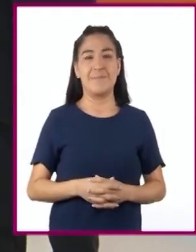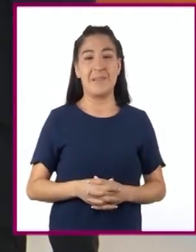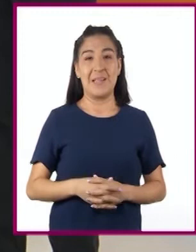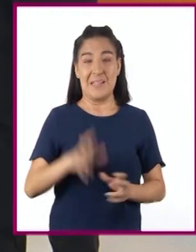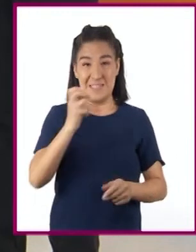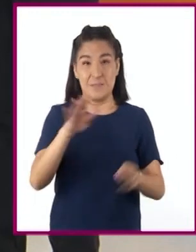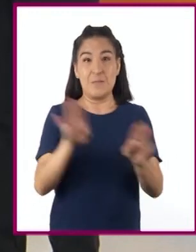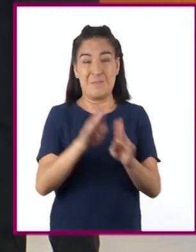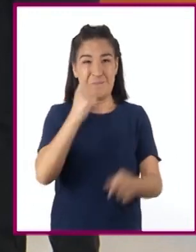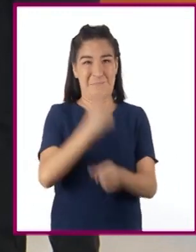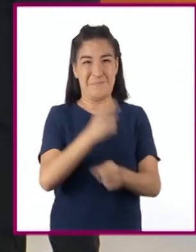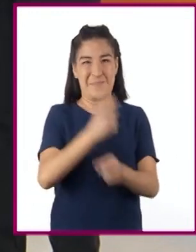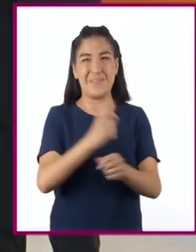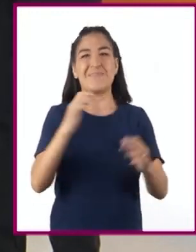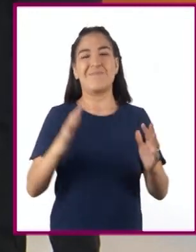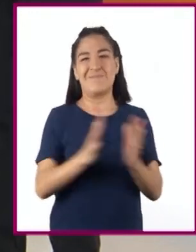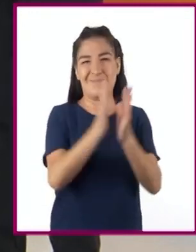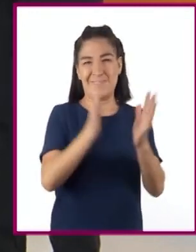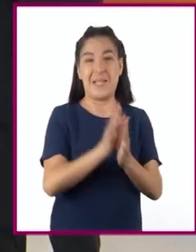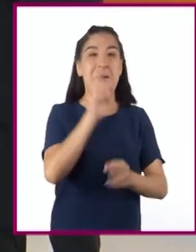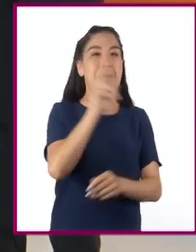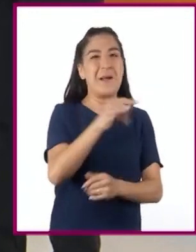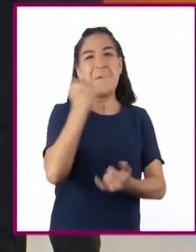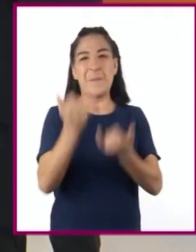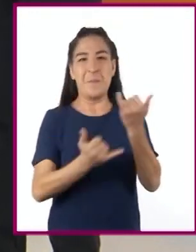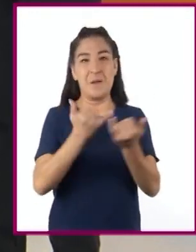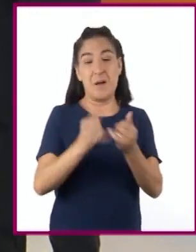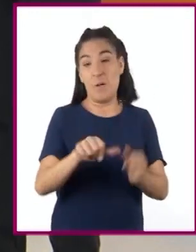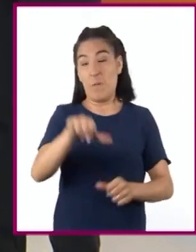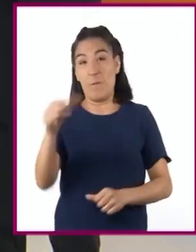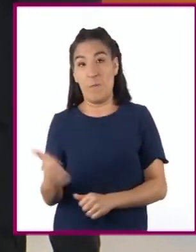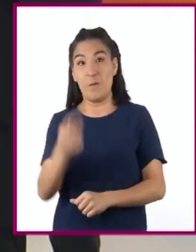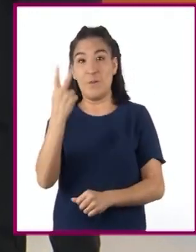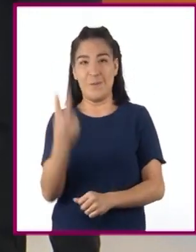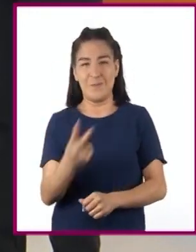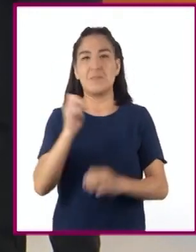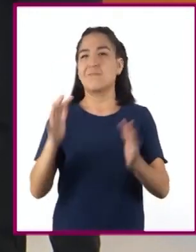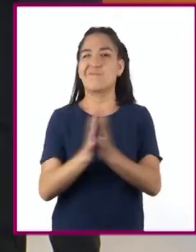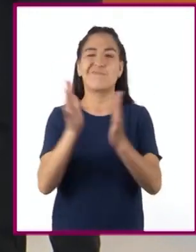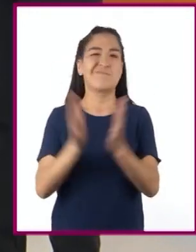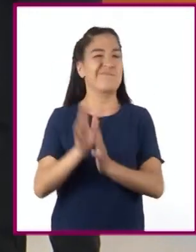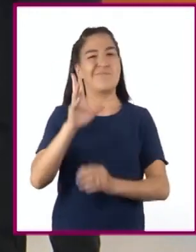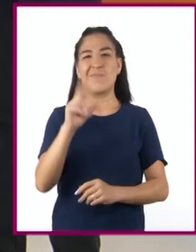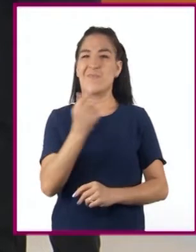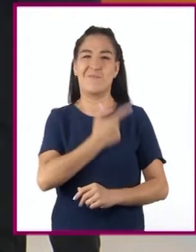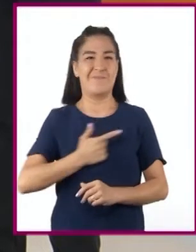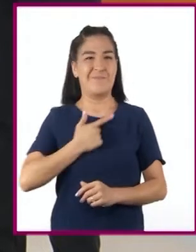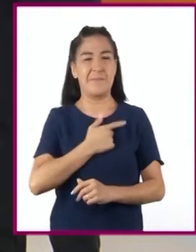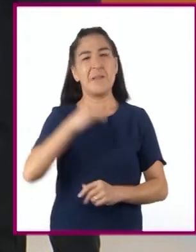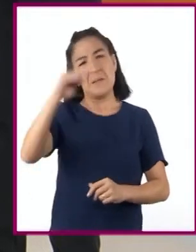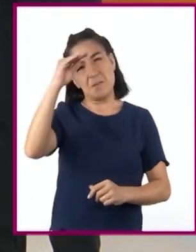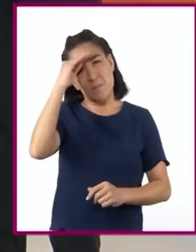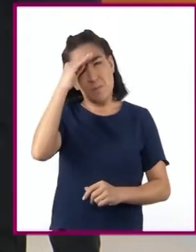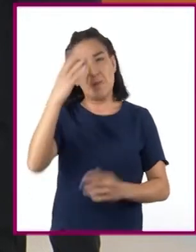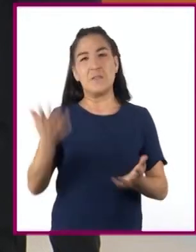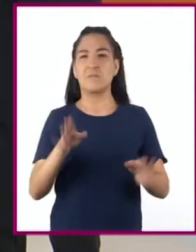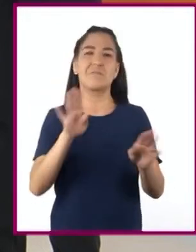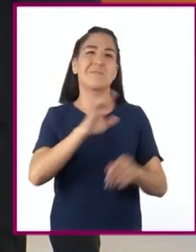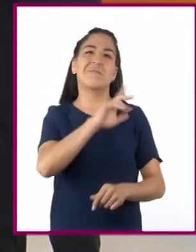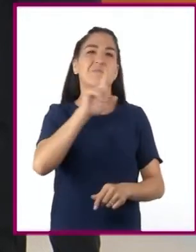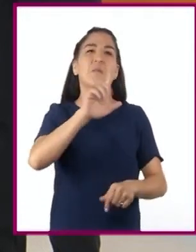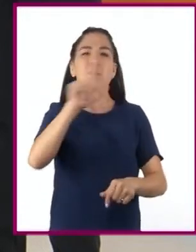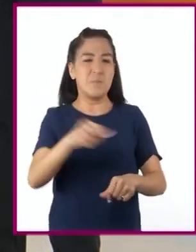primer participante considera divertido el juego, las otras 2 participantes no lo hacen y reflexionan en no dañar a